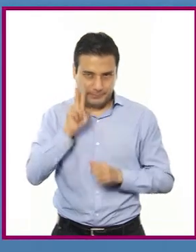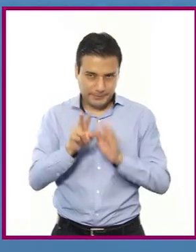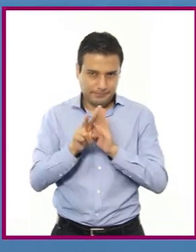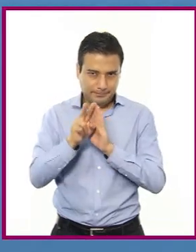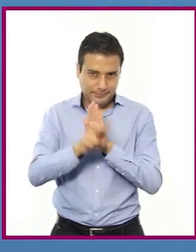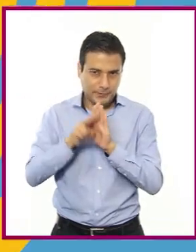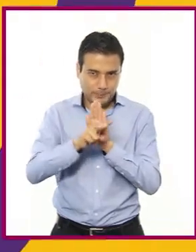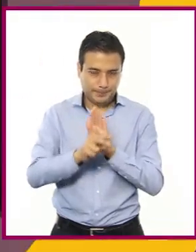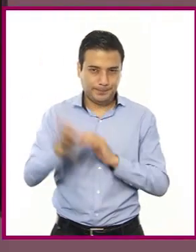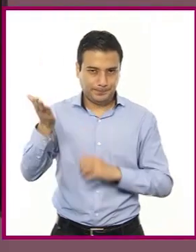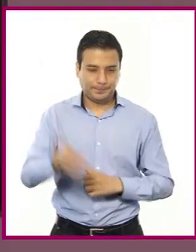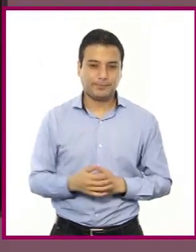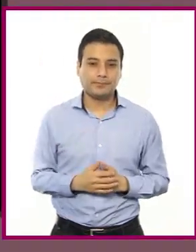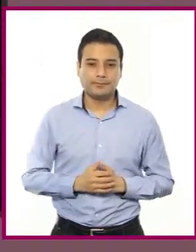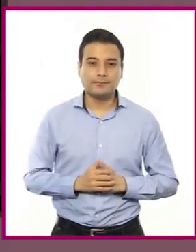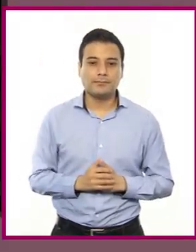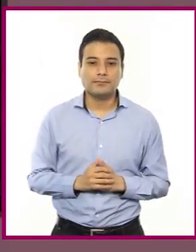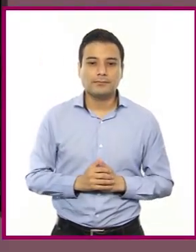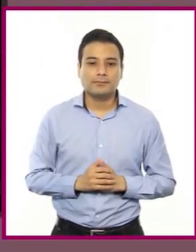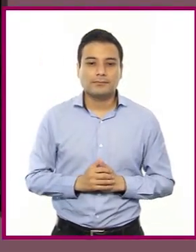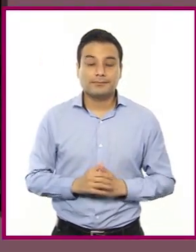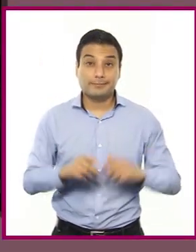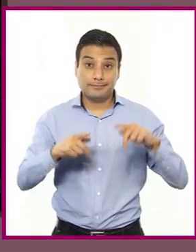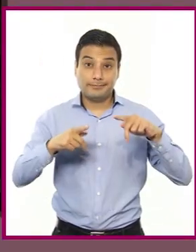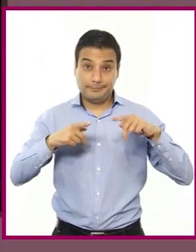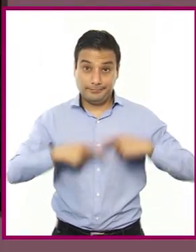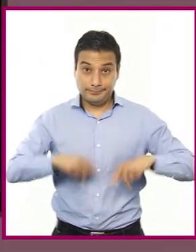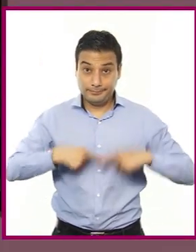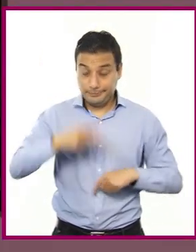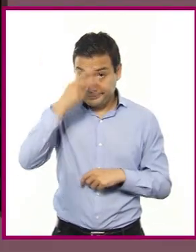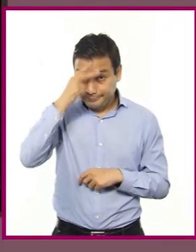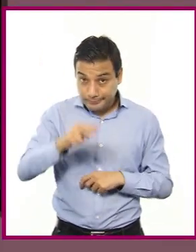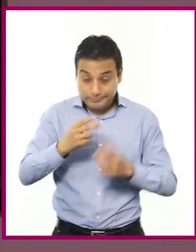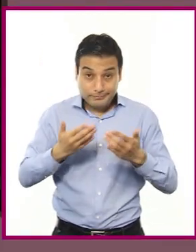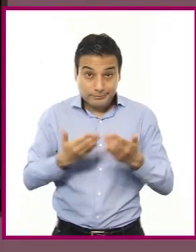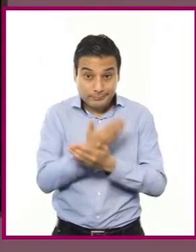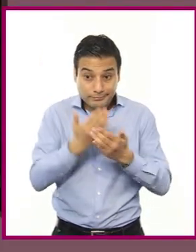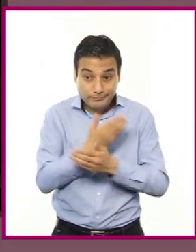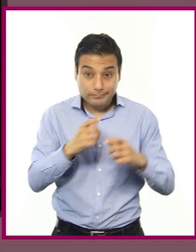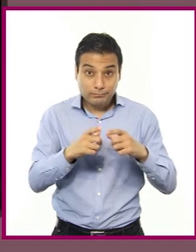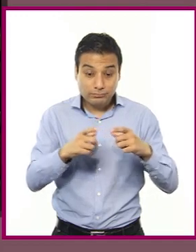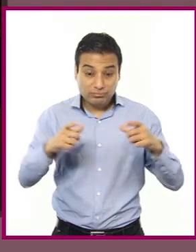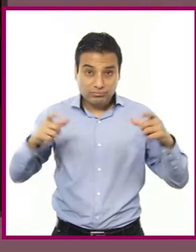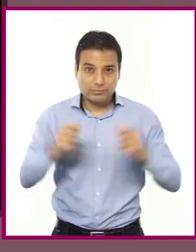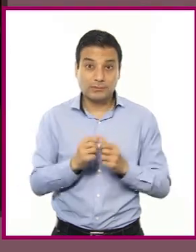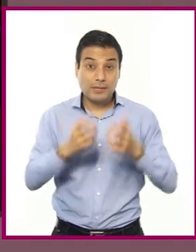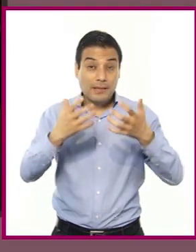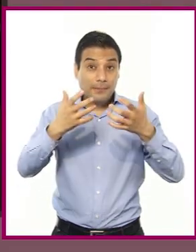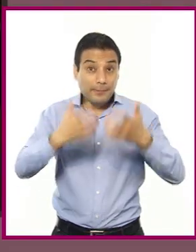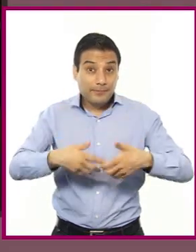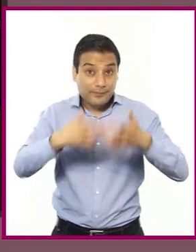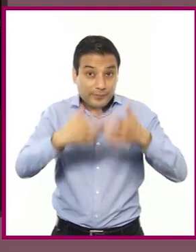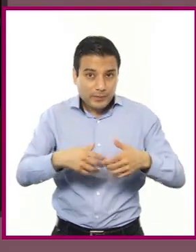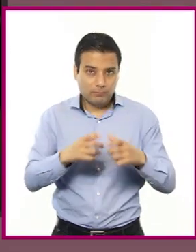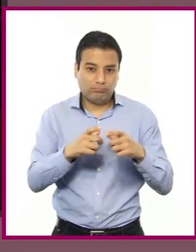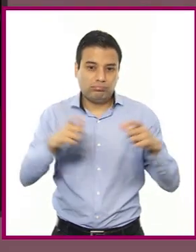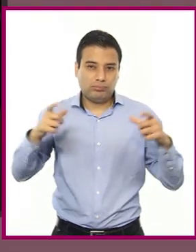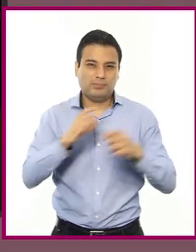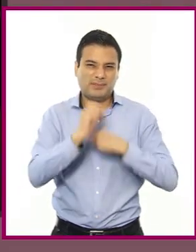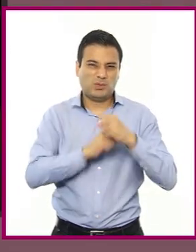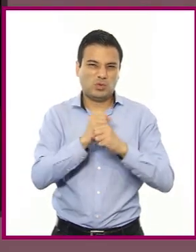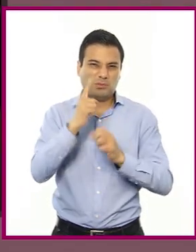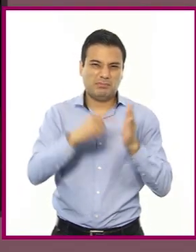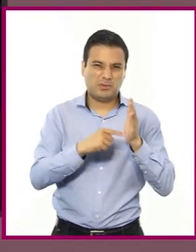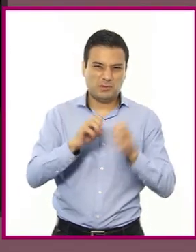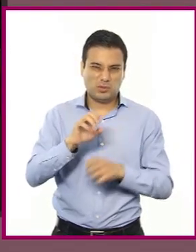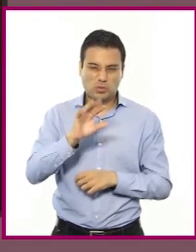video. El aumento de la población mexicana y el proceso de industrialización que experimentó México a partir de